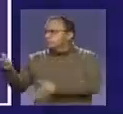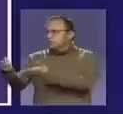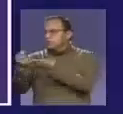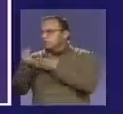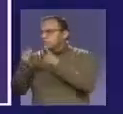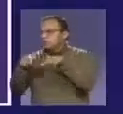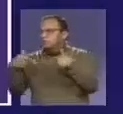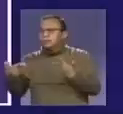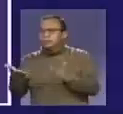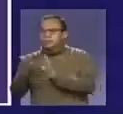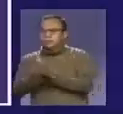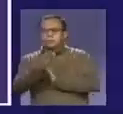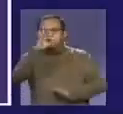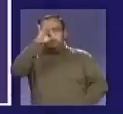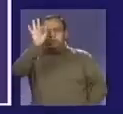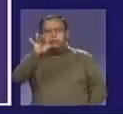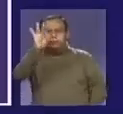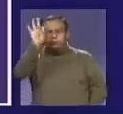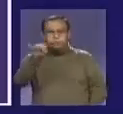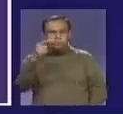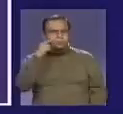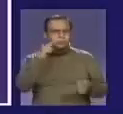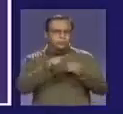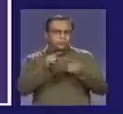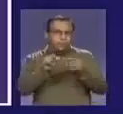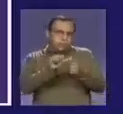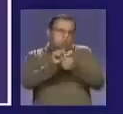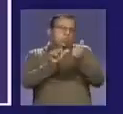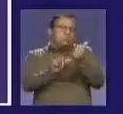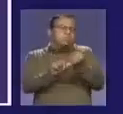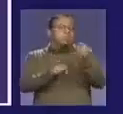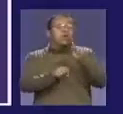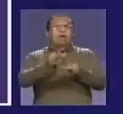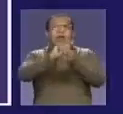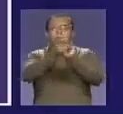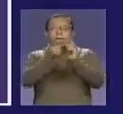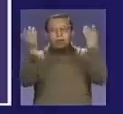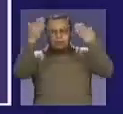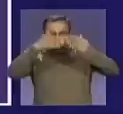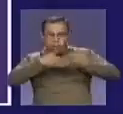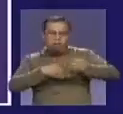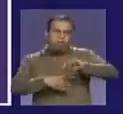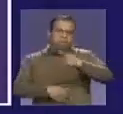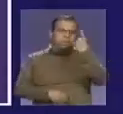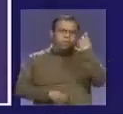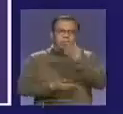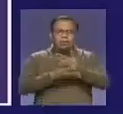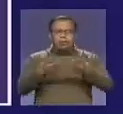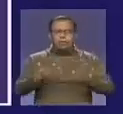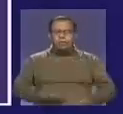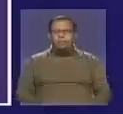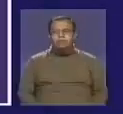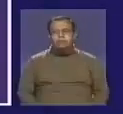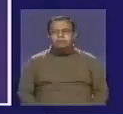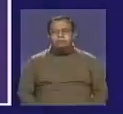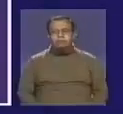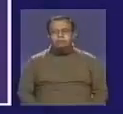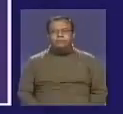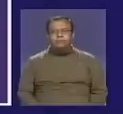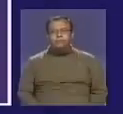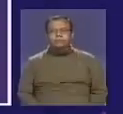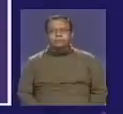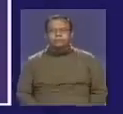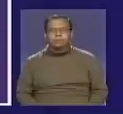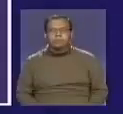vez datos que pueden ser subregistro, o sea, que pueden estar ocultando problemáticas, pero sobre todo ese